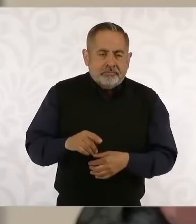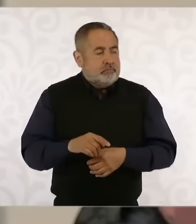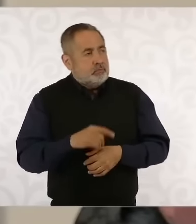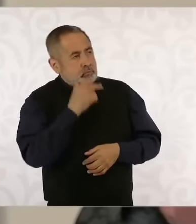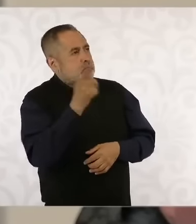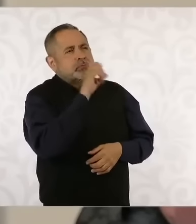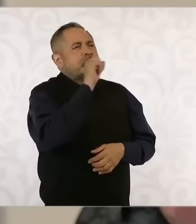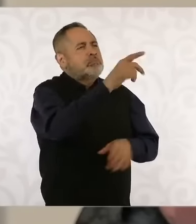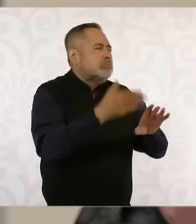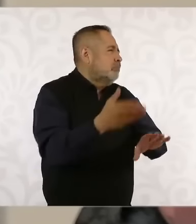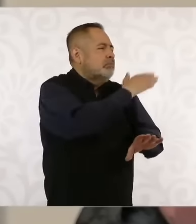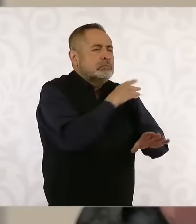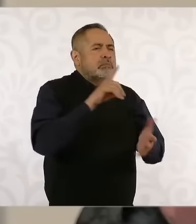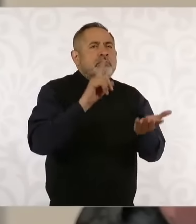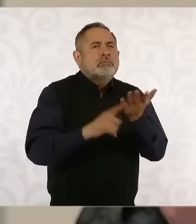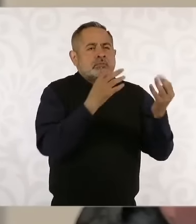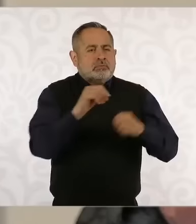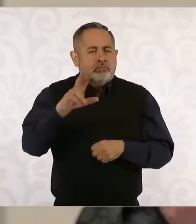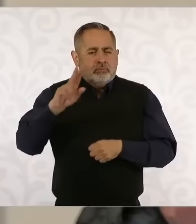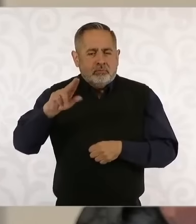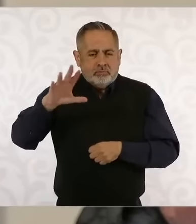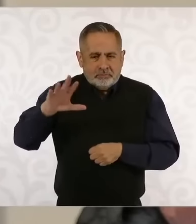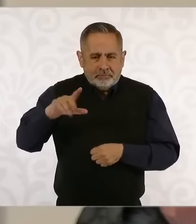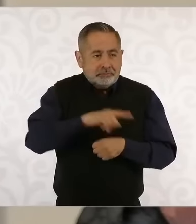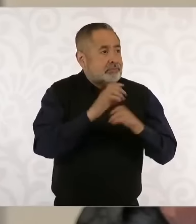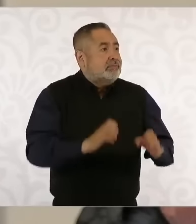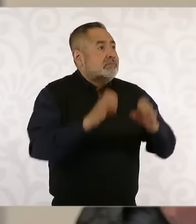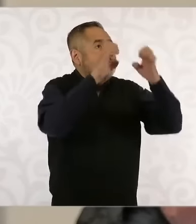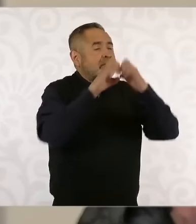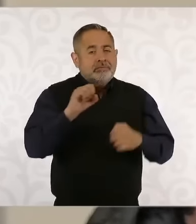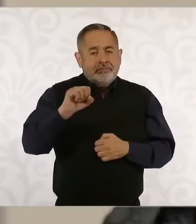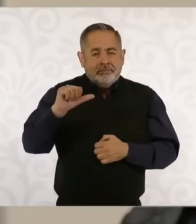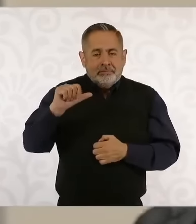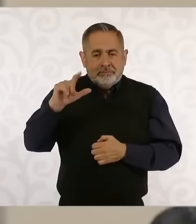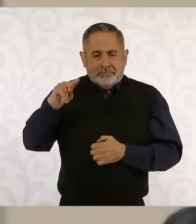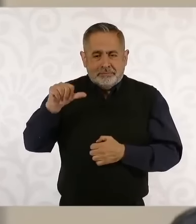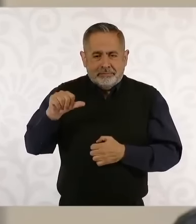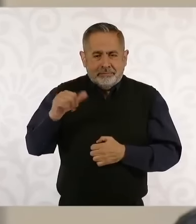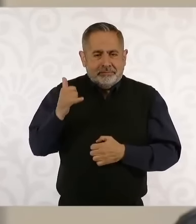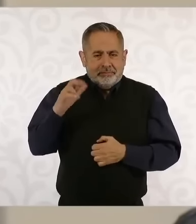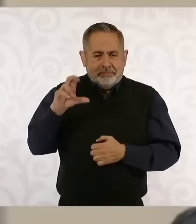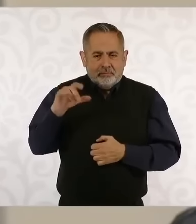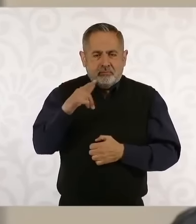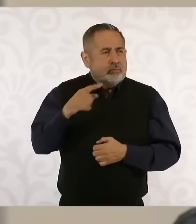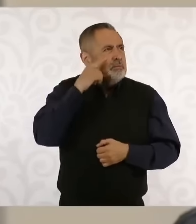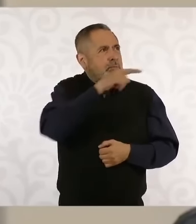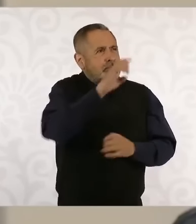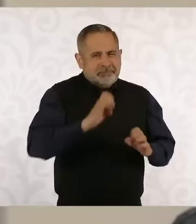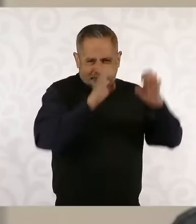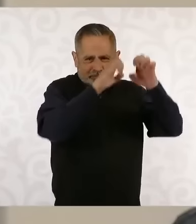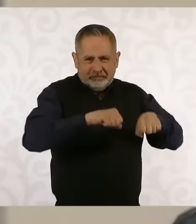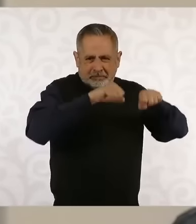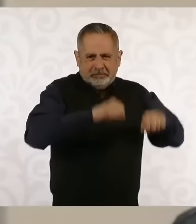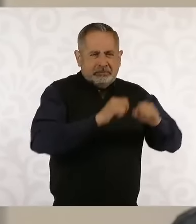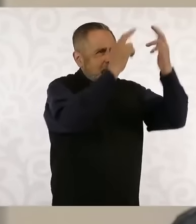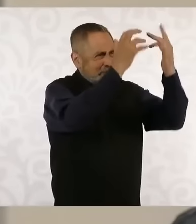del 85, cuando el edificio central de Salinas y Rocha tuvo que ser dinamitado para demolerlo. En ese lugar se encontraban